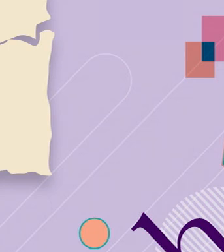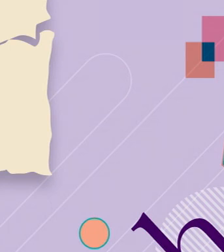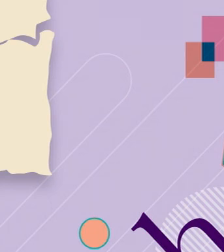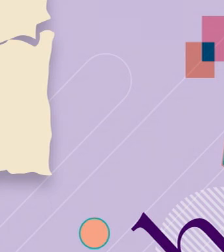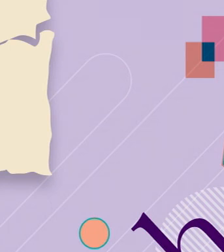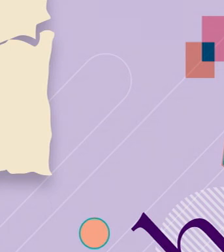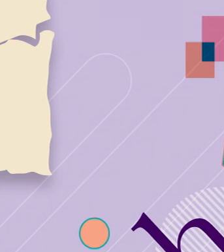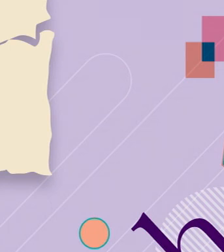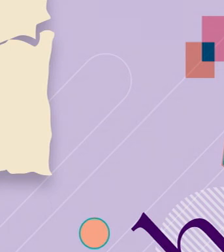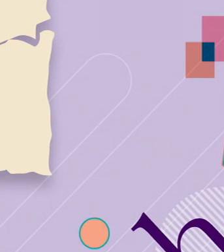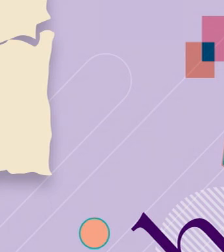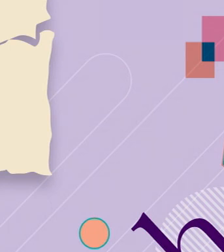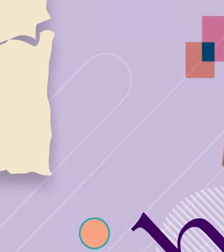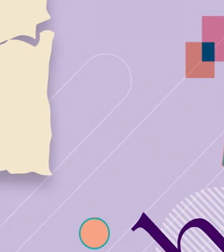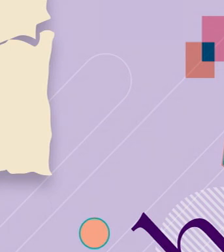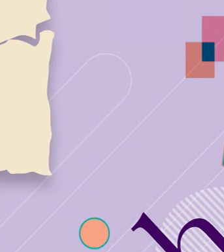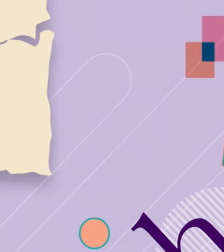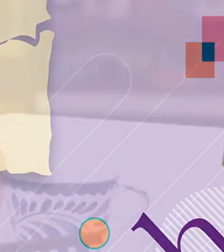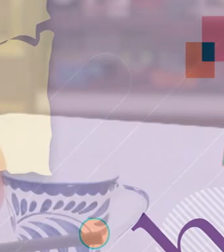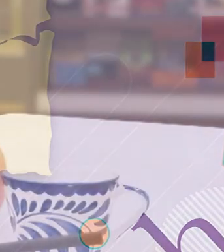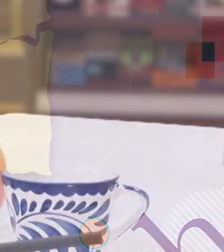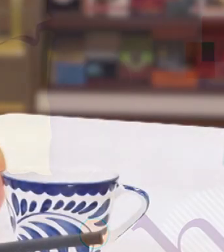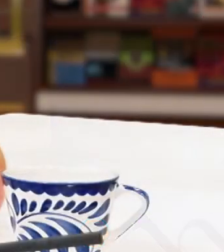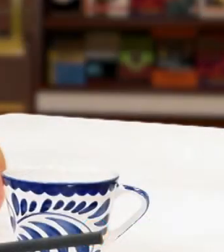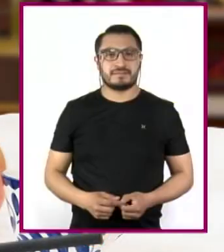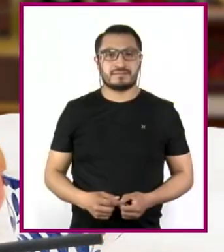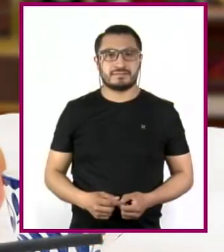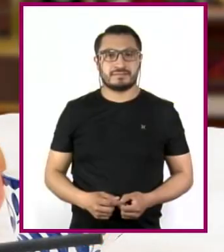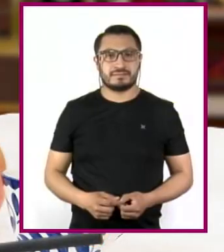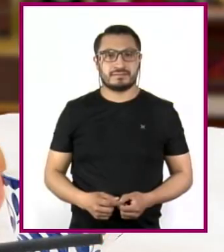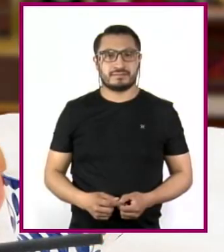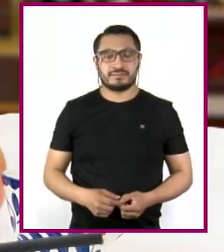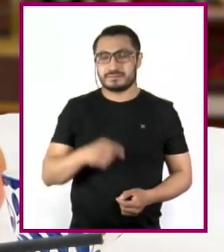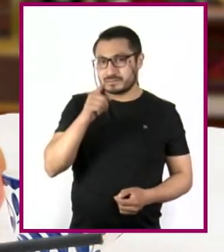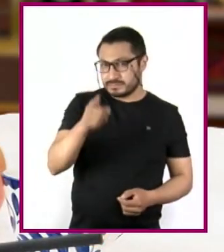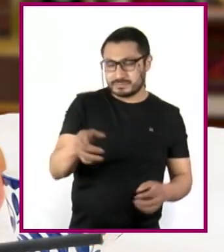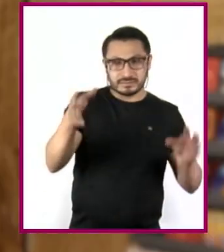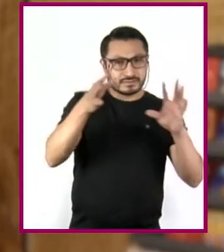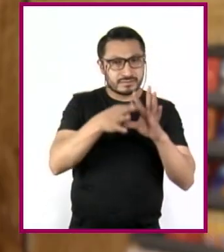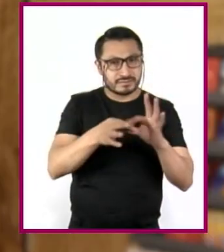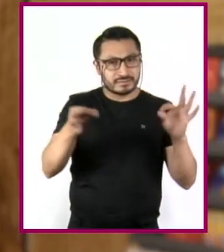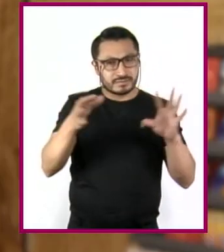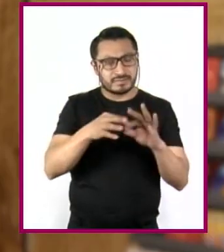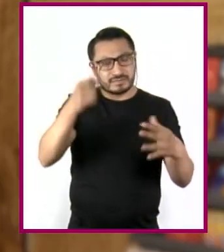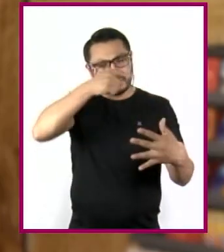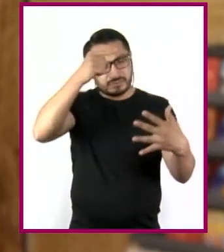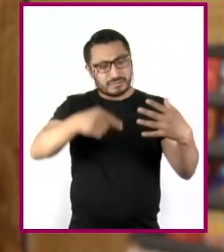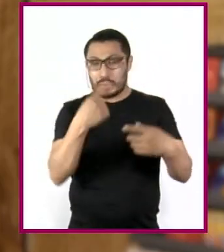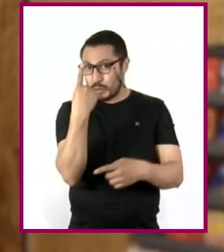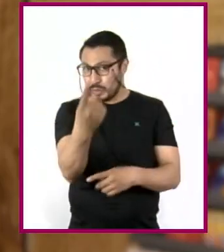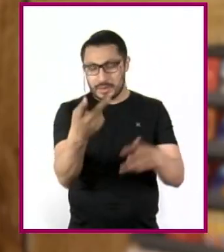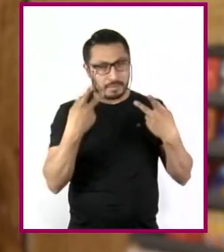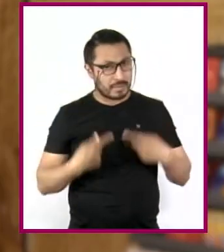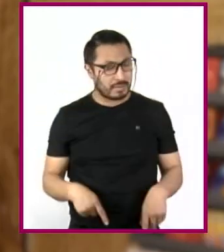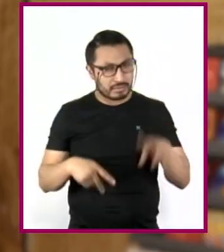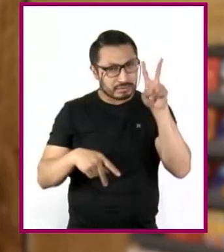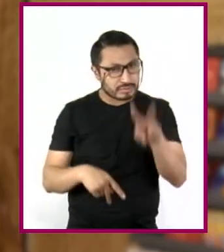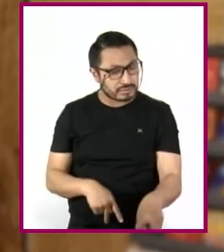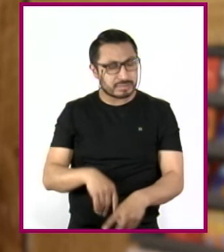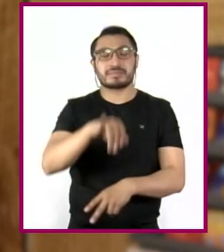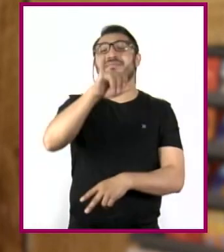Tierra. Y dirías que son la misma. O sea, contarías una persona, ¿cierto? Así como lo